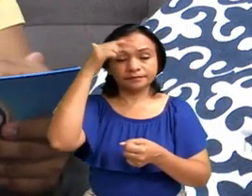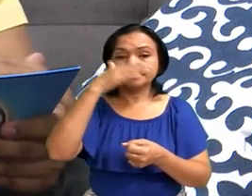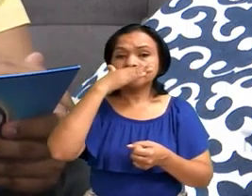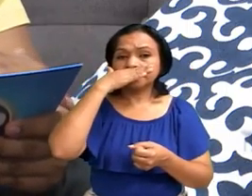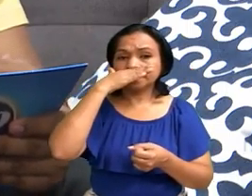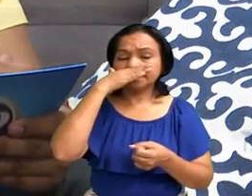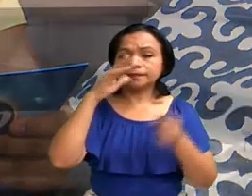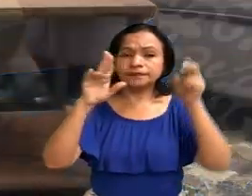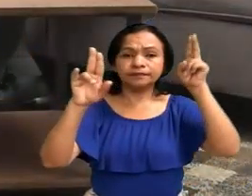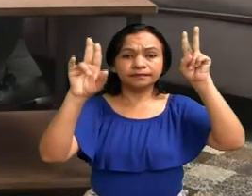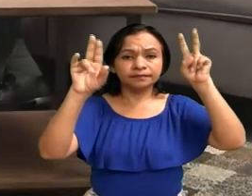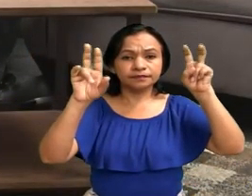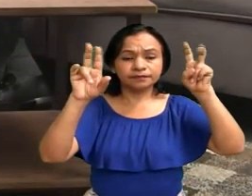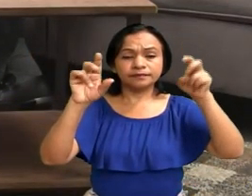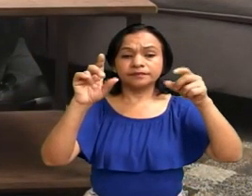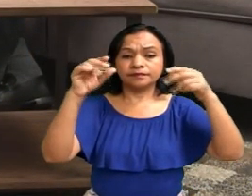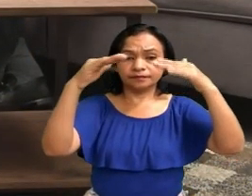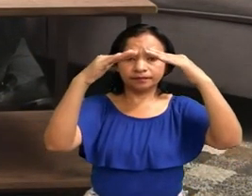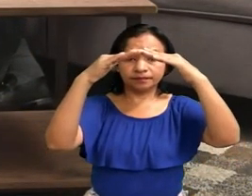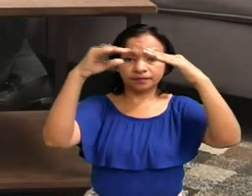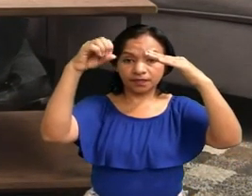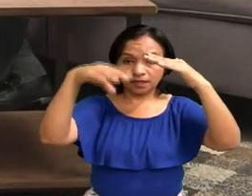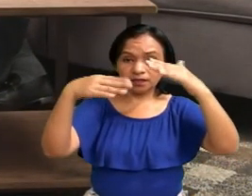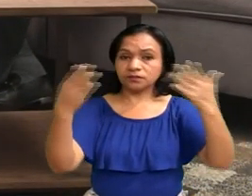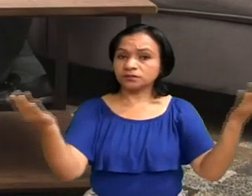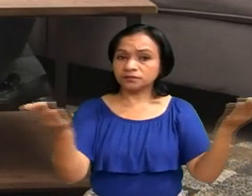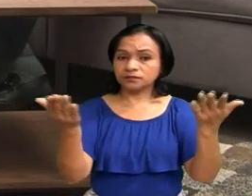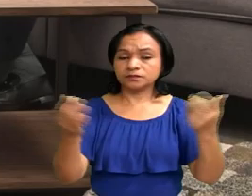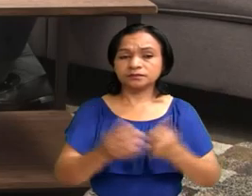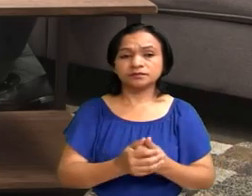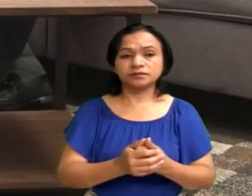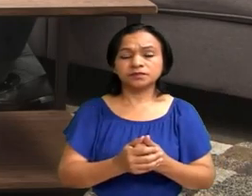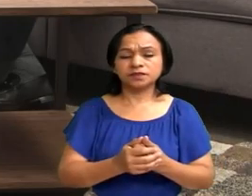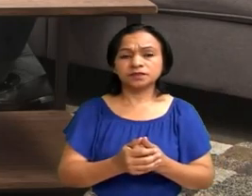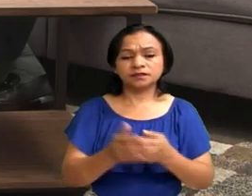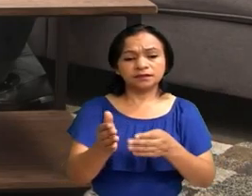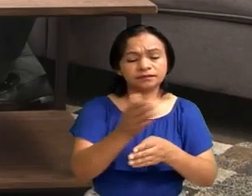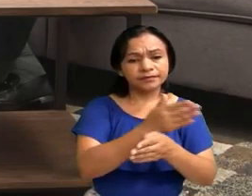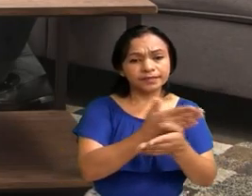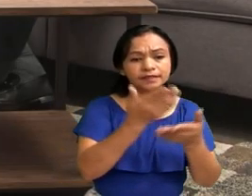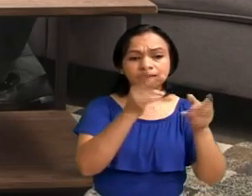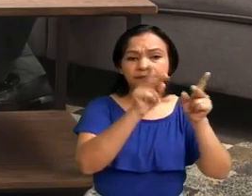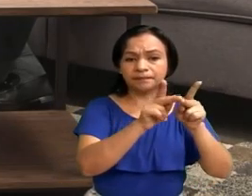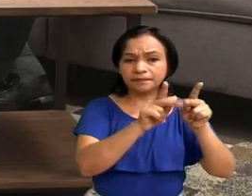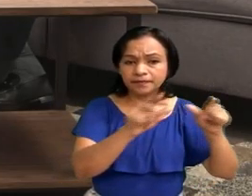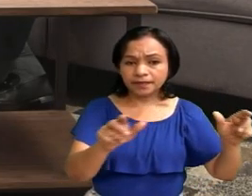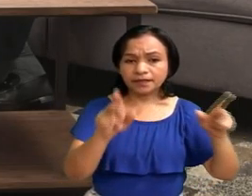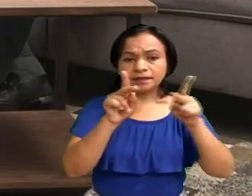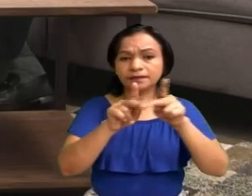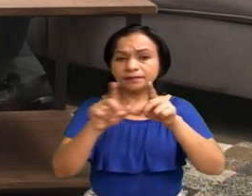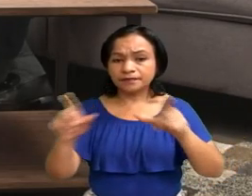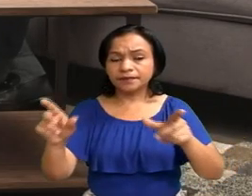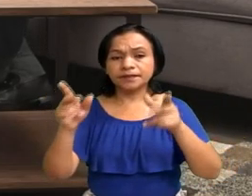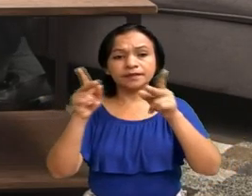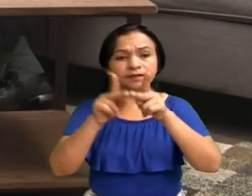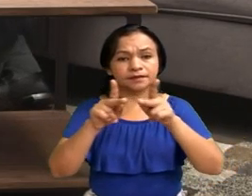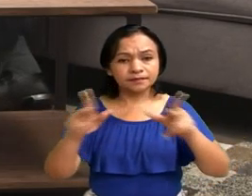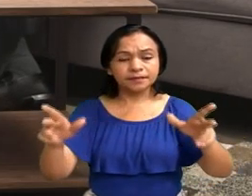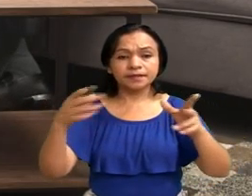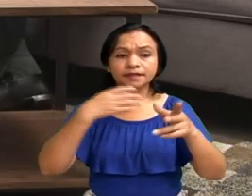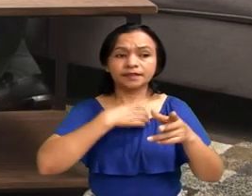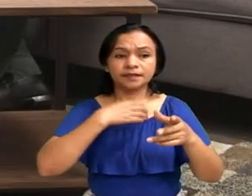materia. Todos estos planes, ¿verdad?, que no solamente ese plan, esa planificación